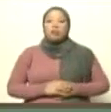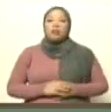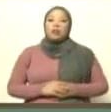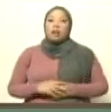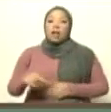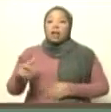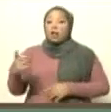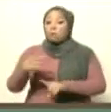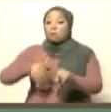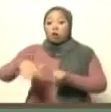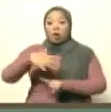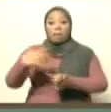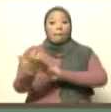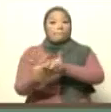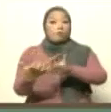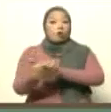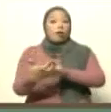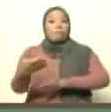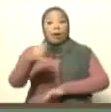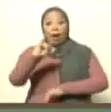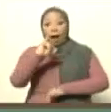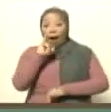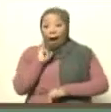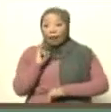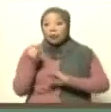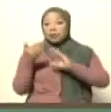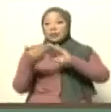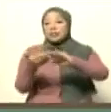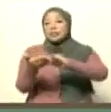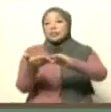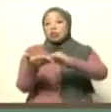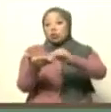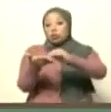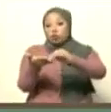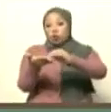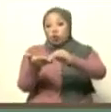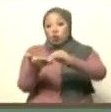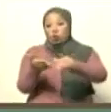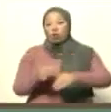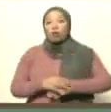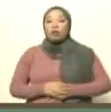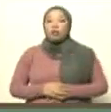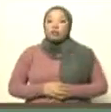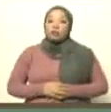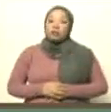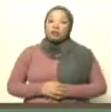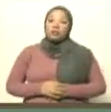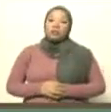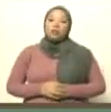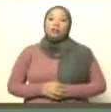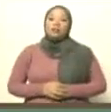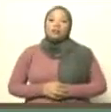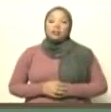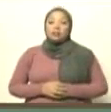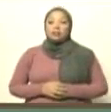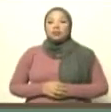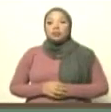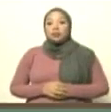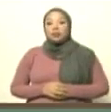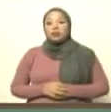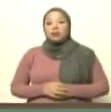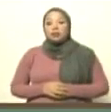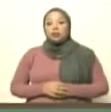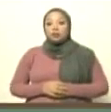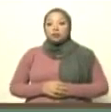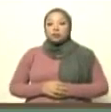dificultades. Y puede tener muy claro, Nicaragua, hermano pueblo cubano y donde los pueblos